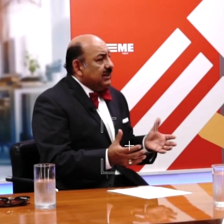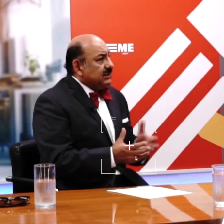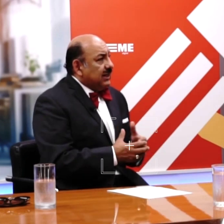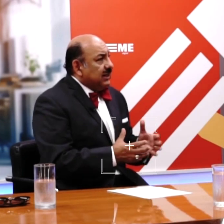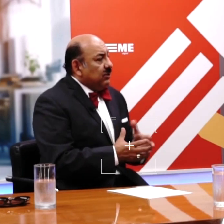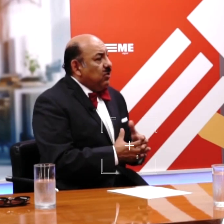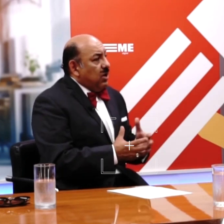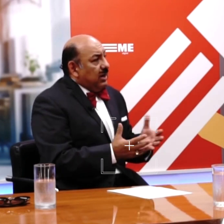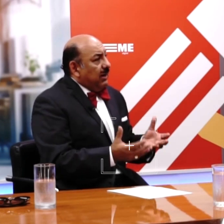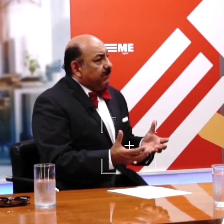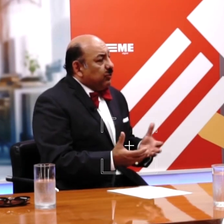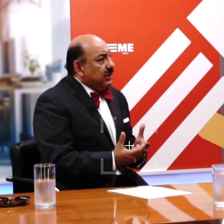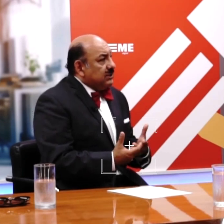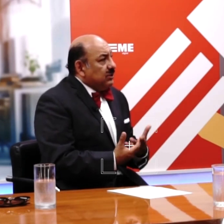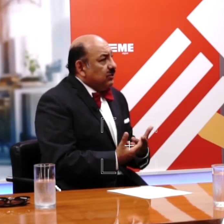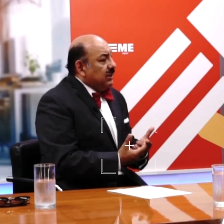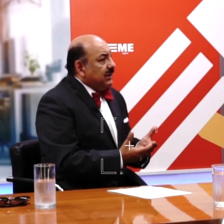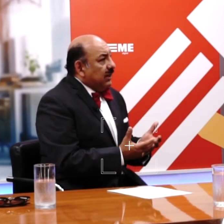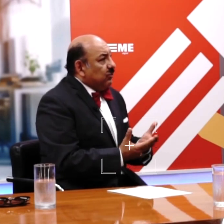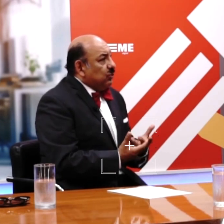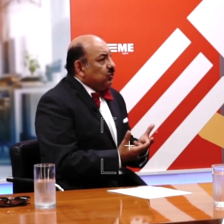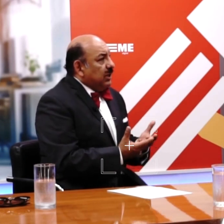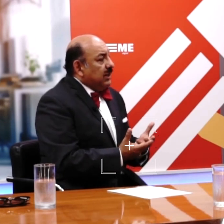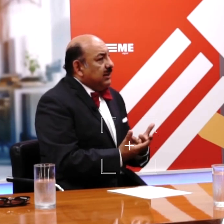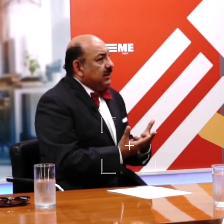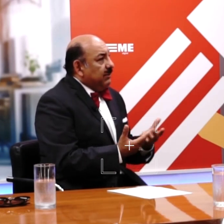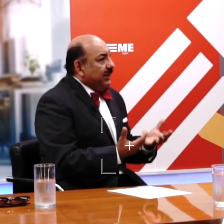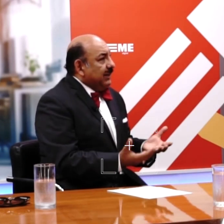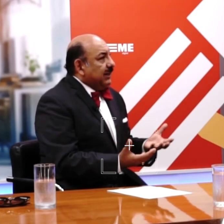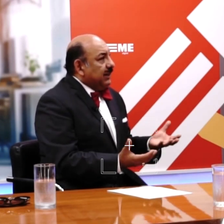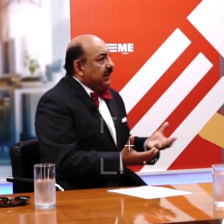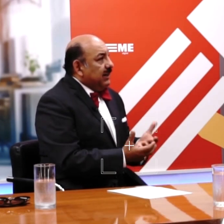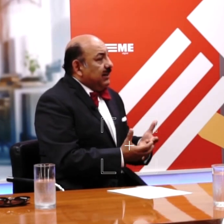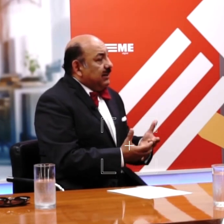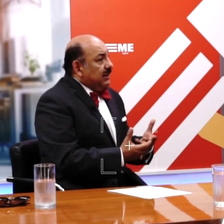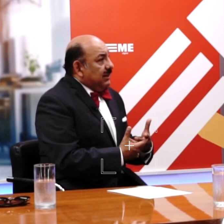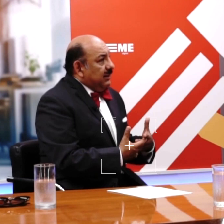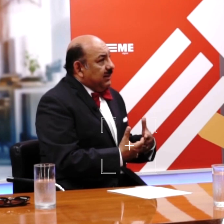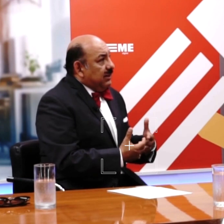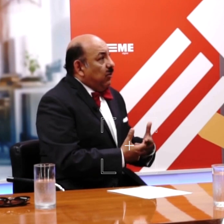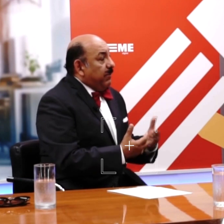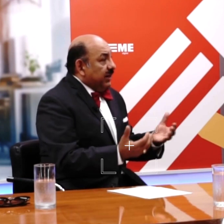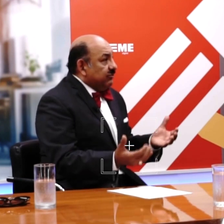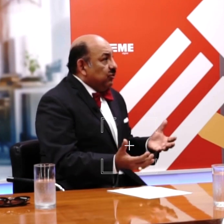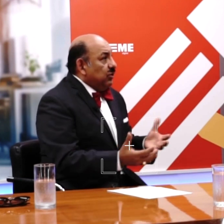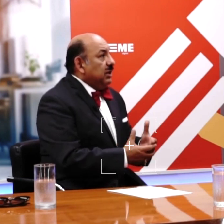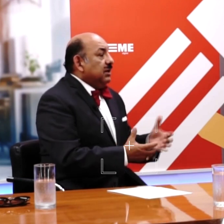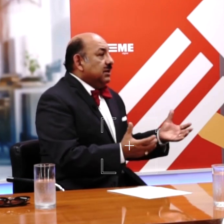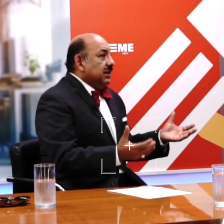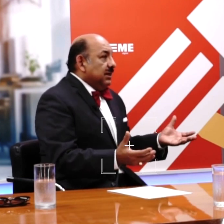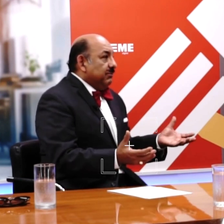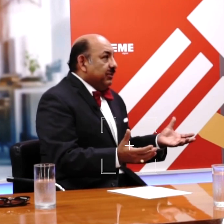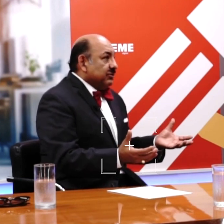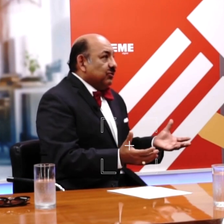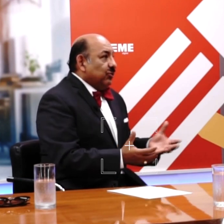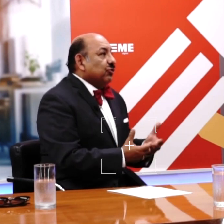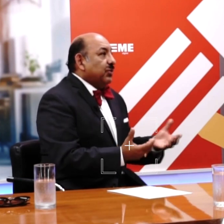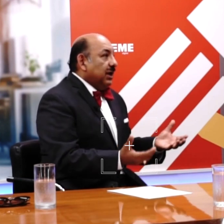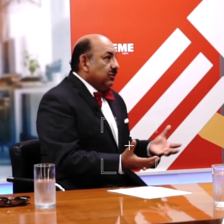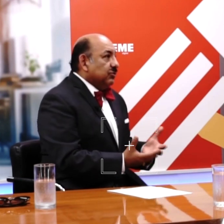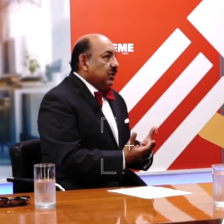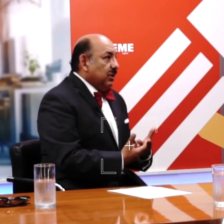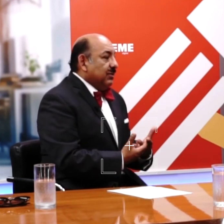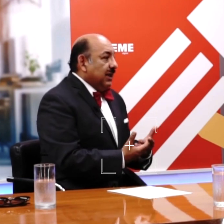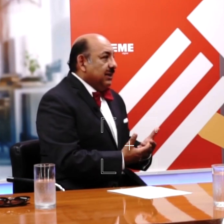cómo está al extranjero la proyección de la cultura mexicana en comparación pues con